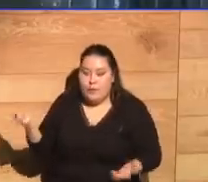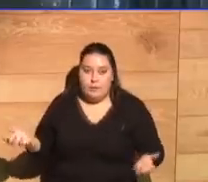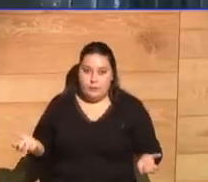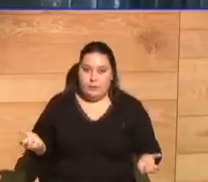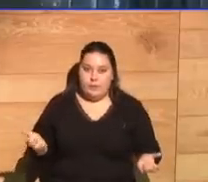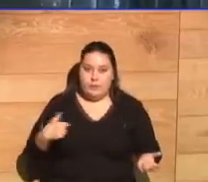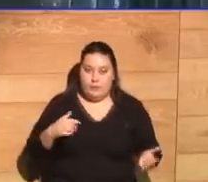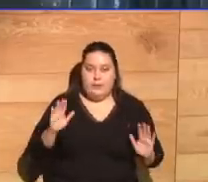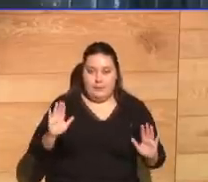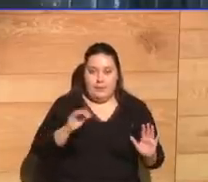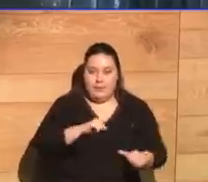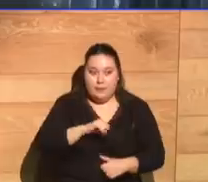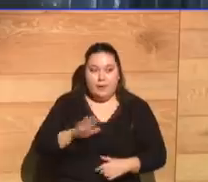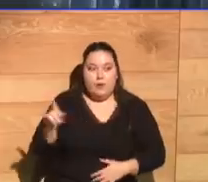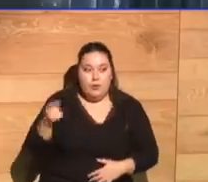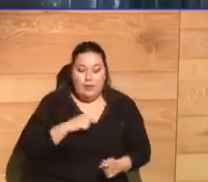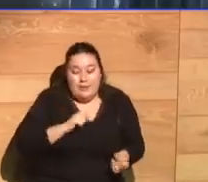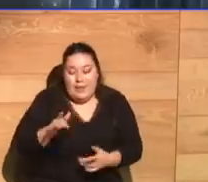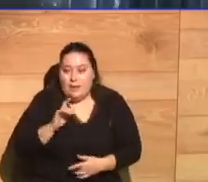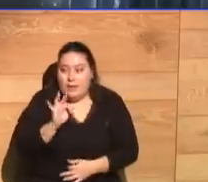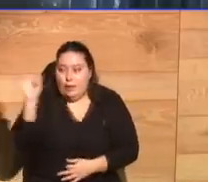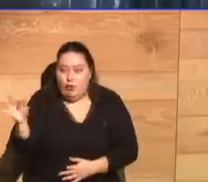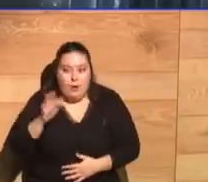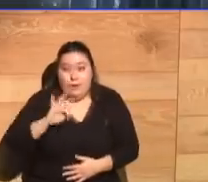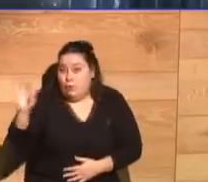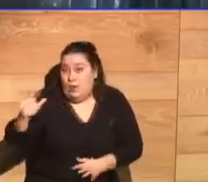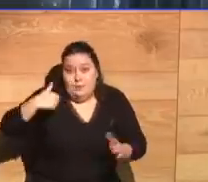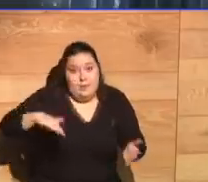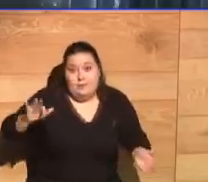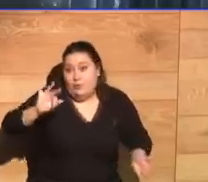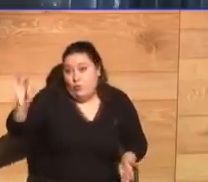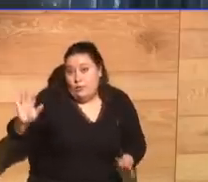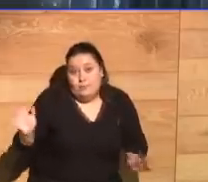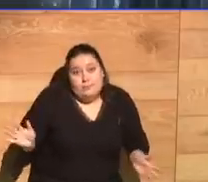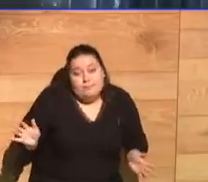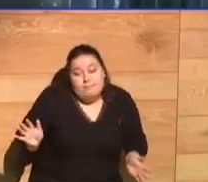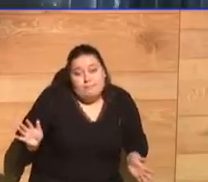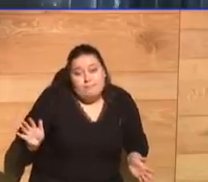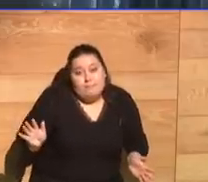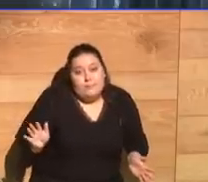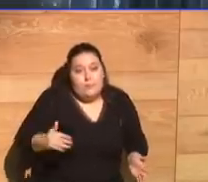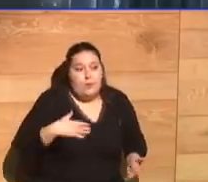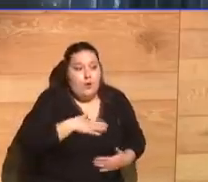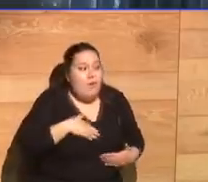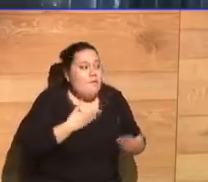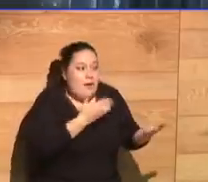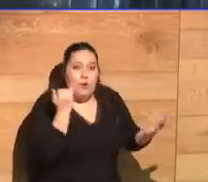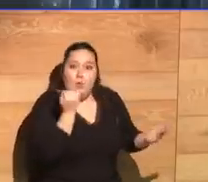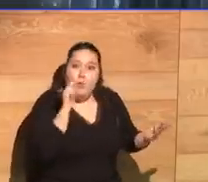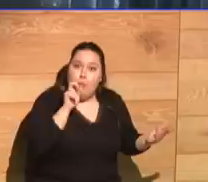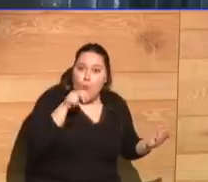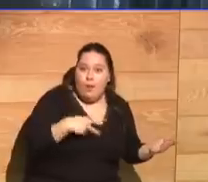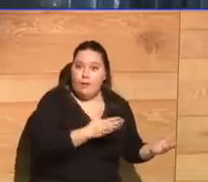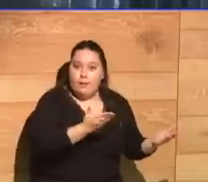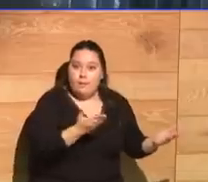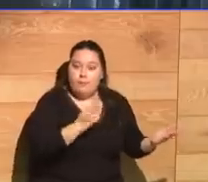estoy preparando el balón. Ya, pero es que ya se lo he dado. Ya no. Si no, es que el balón es suyo. Por favor, confía en Juan, por favor. Lo que le